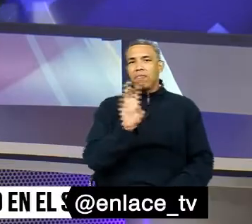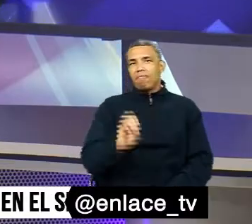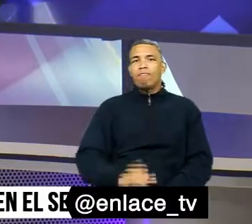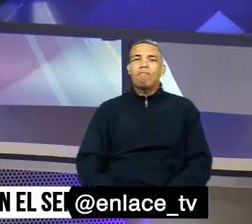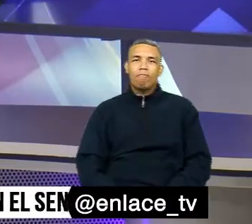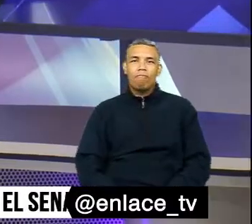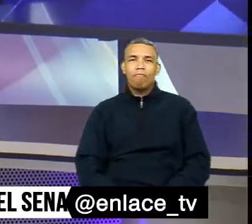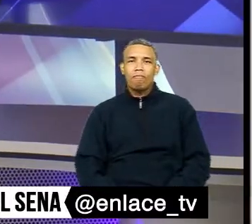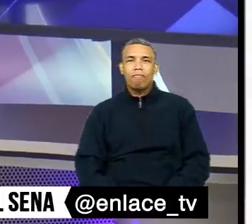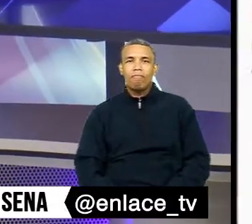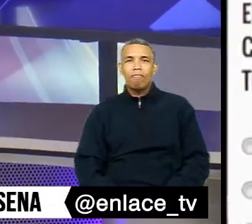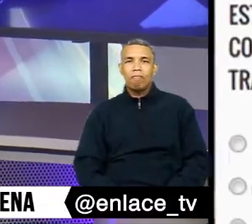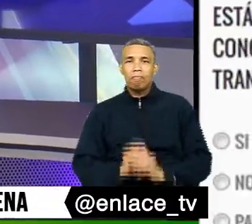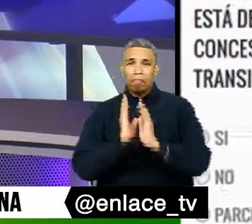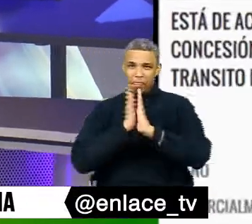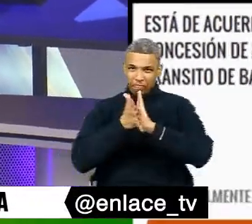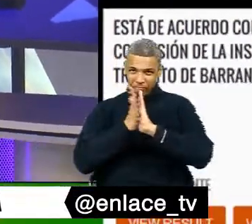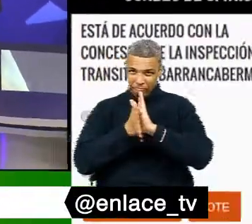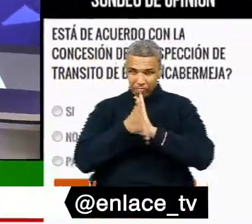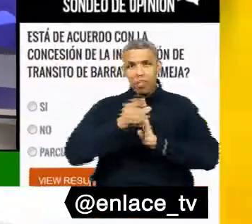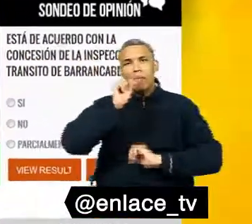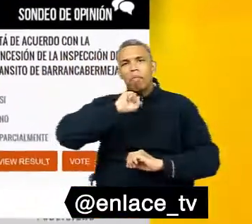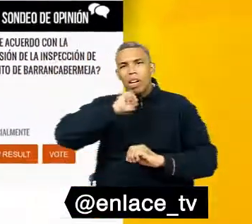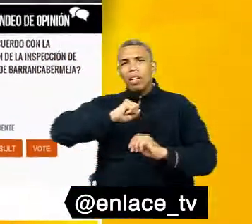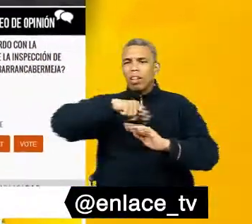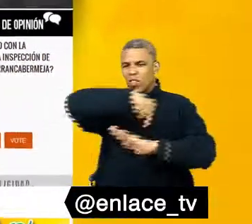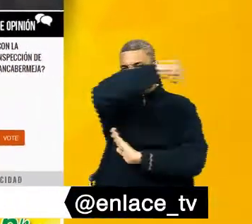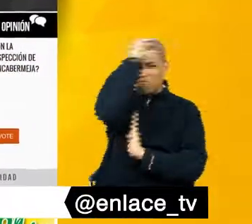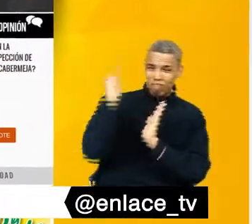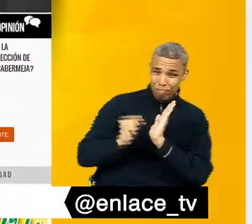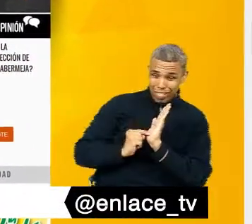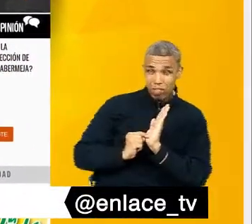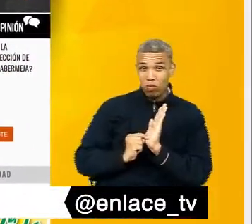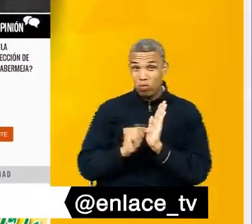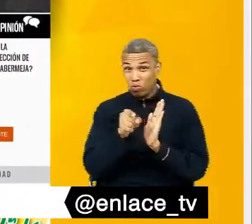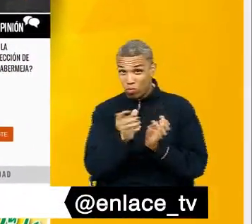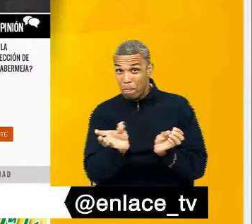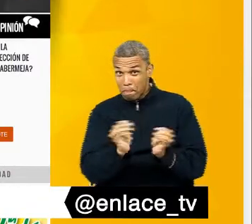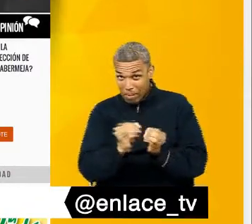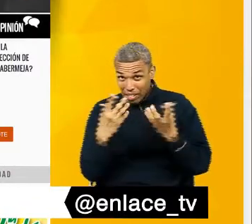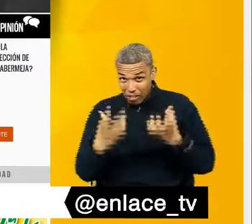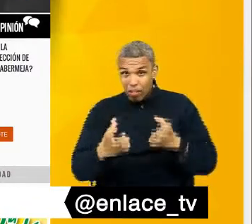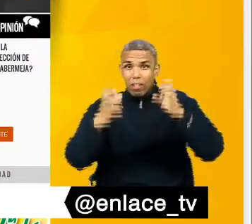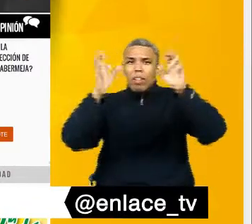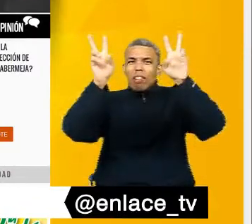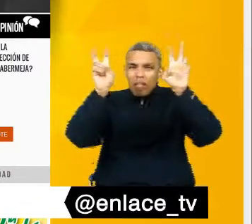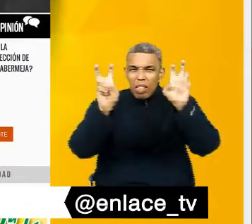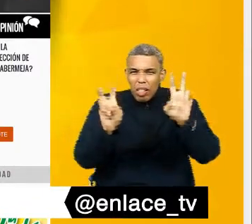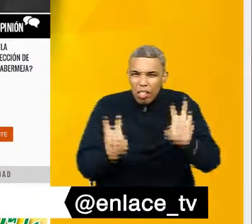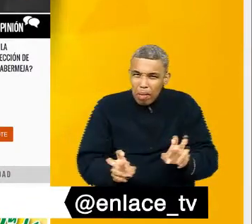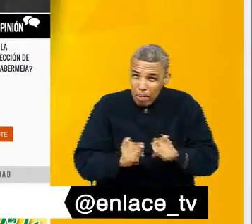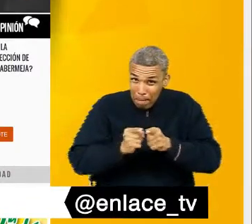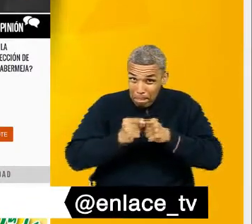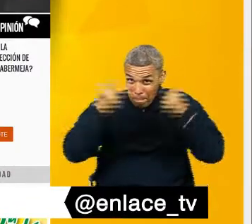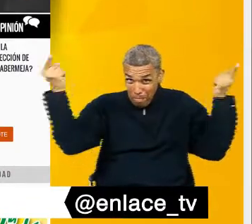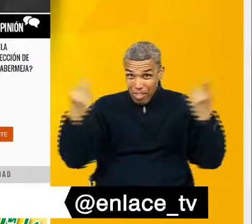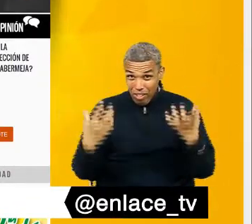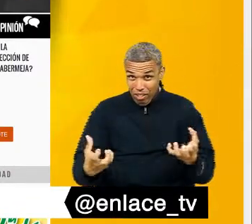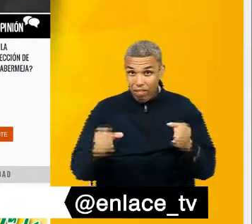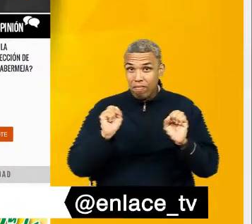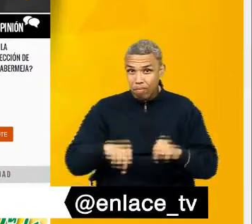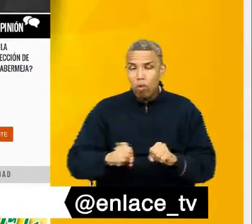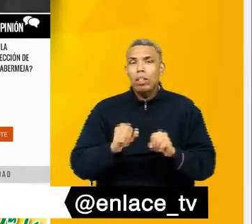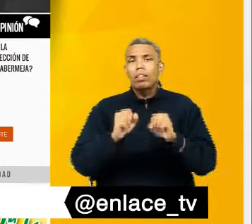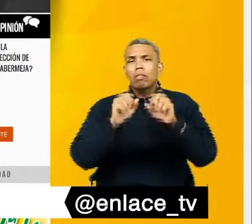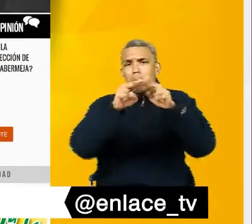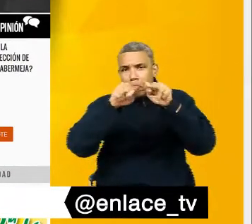nuestra comunidad el acontecer de Barranca Bermeja y la región. Estas y otras informaciones de Enlace Noticias las pueden hallar en nuestra página web